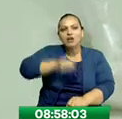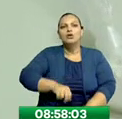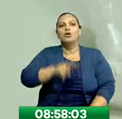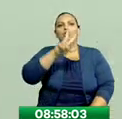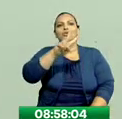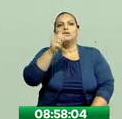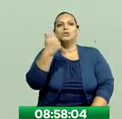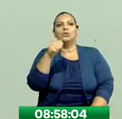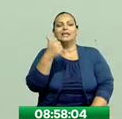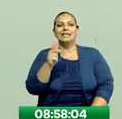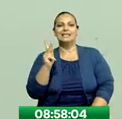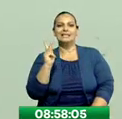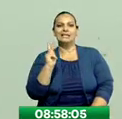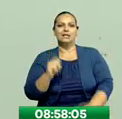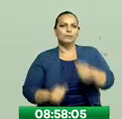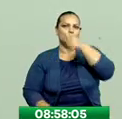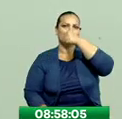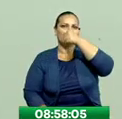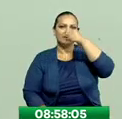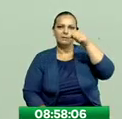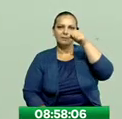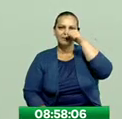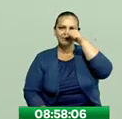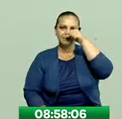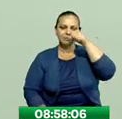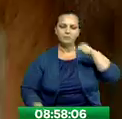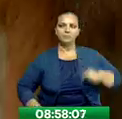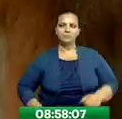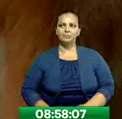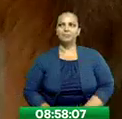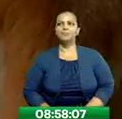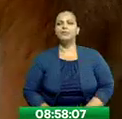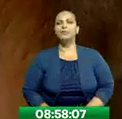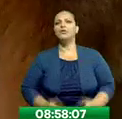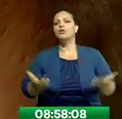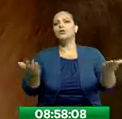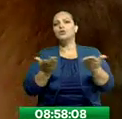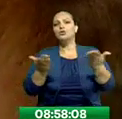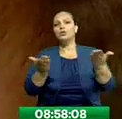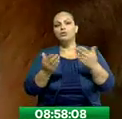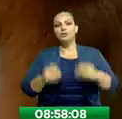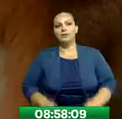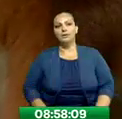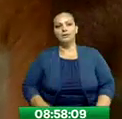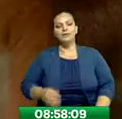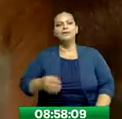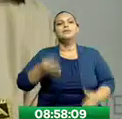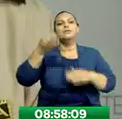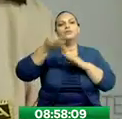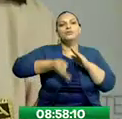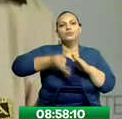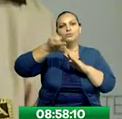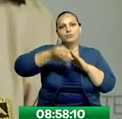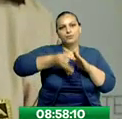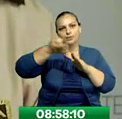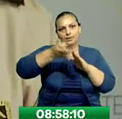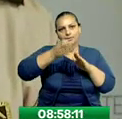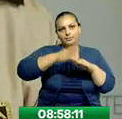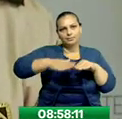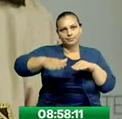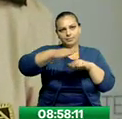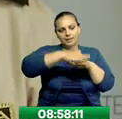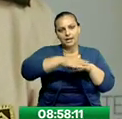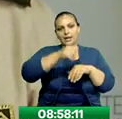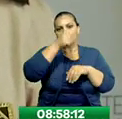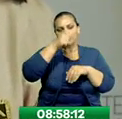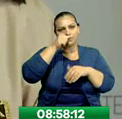de sustancias sujetas a fiscalización. Uno en la ciudadela Abel Gilbert, en Durán. A más de los cinco detenidos,